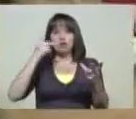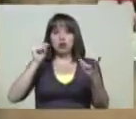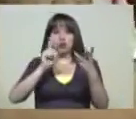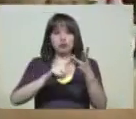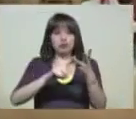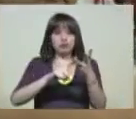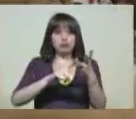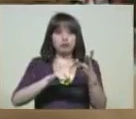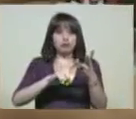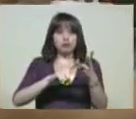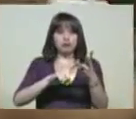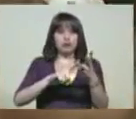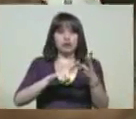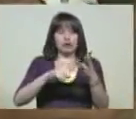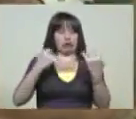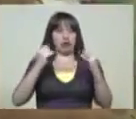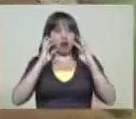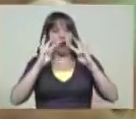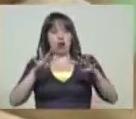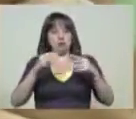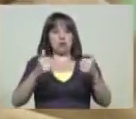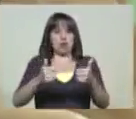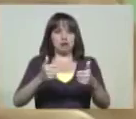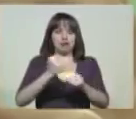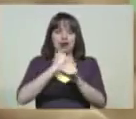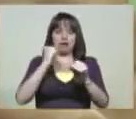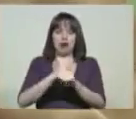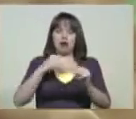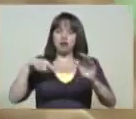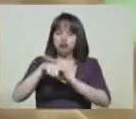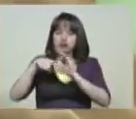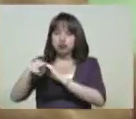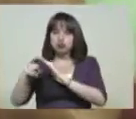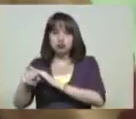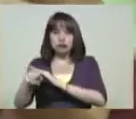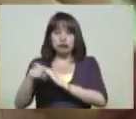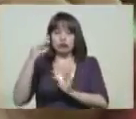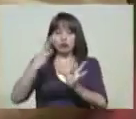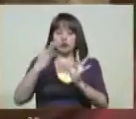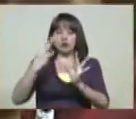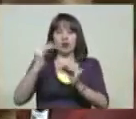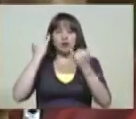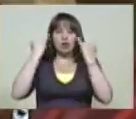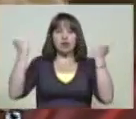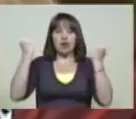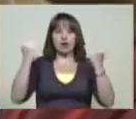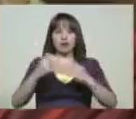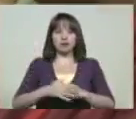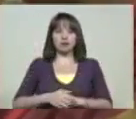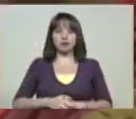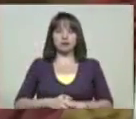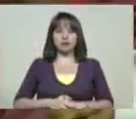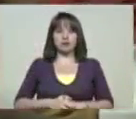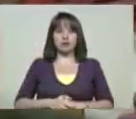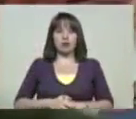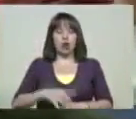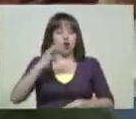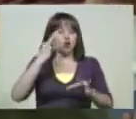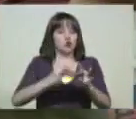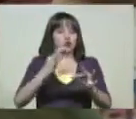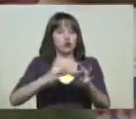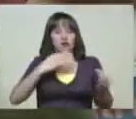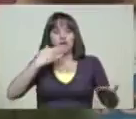este es un congreso vivo admirable ha sido afortunada la idea y fue muy afortunada de